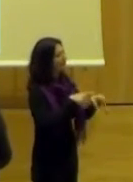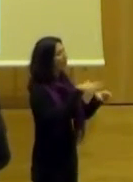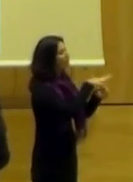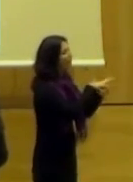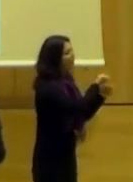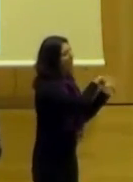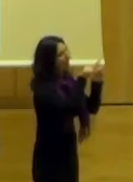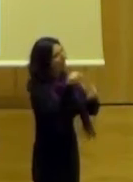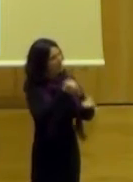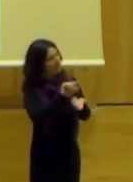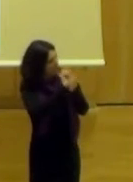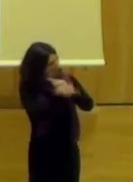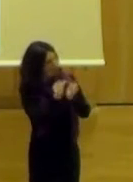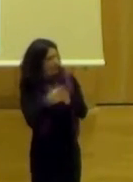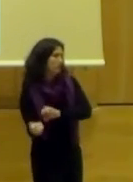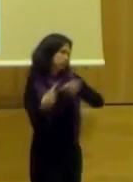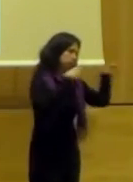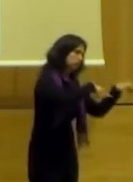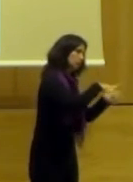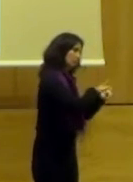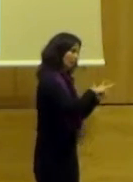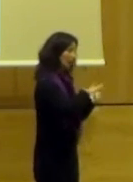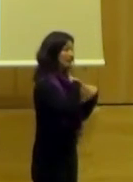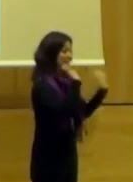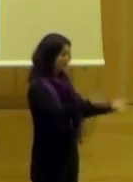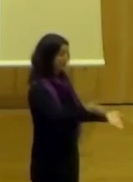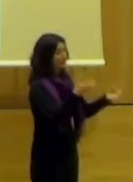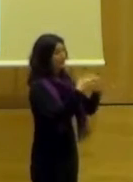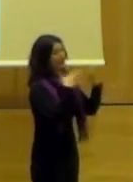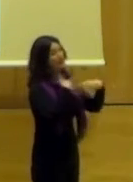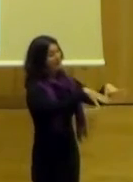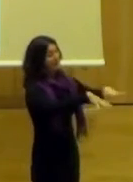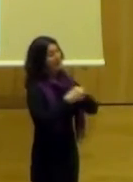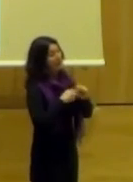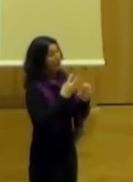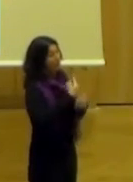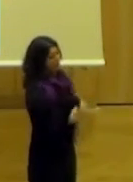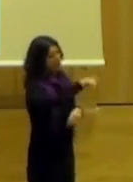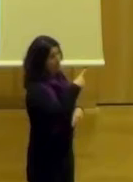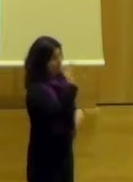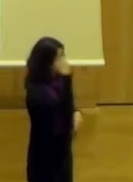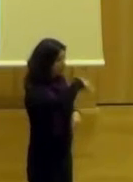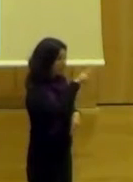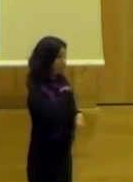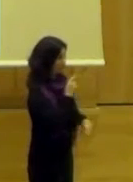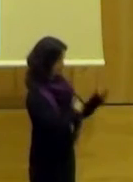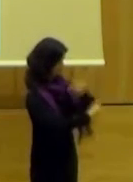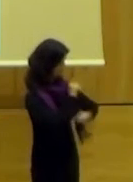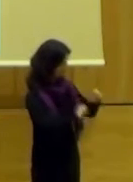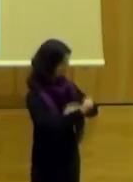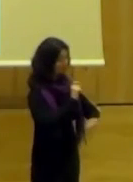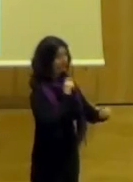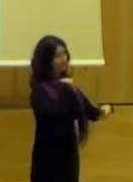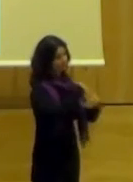los barrios hacia el centro, ¿no? Bueno, Granada Acoge, muchos de vosotros sabréis, es una asociación